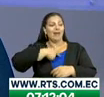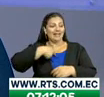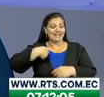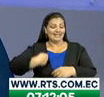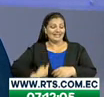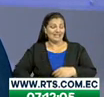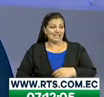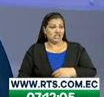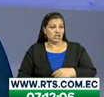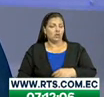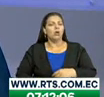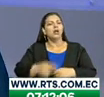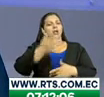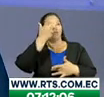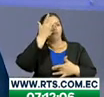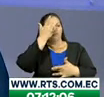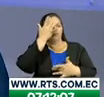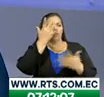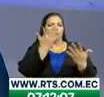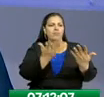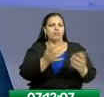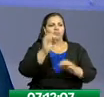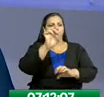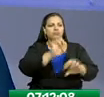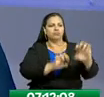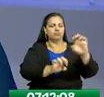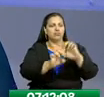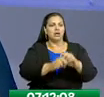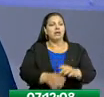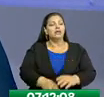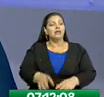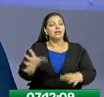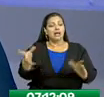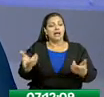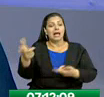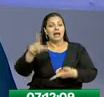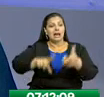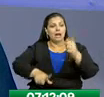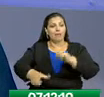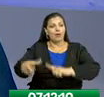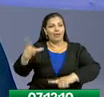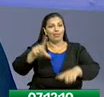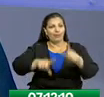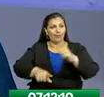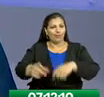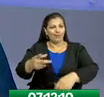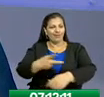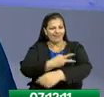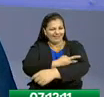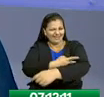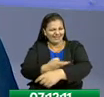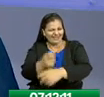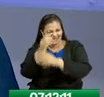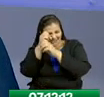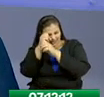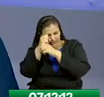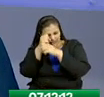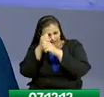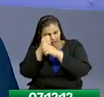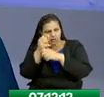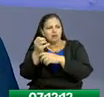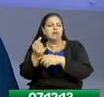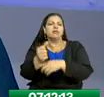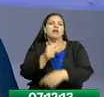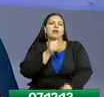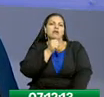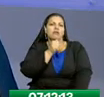en el país la capacidad de diagnosticar la enfermedad. Por lo tanto, dependemos del diagnóstico de la CDC en